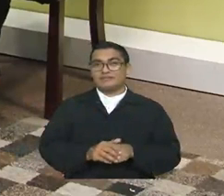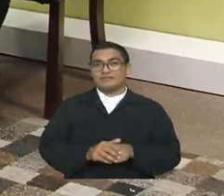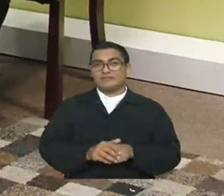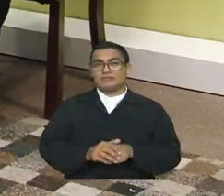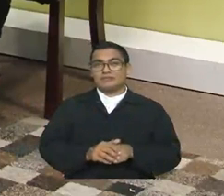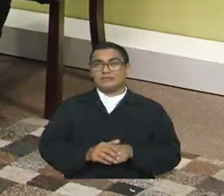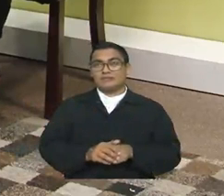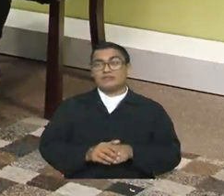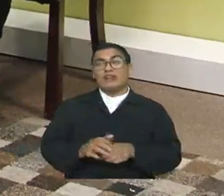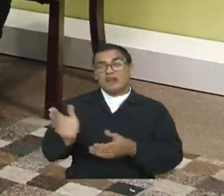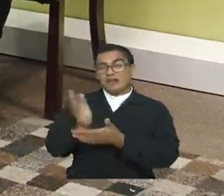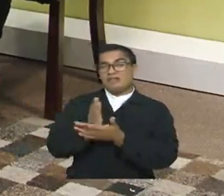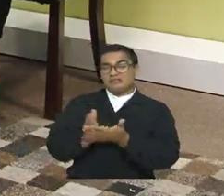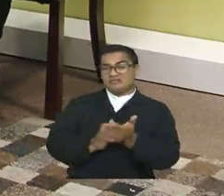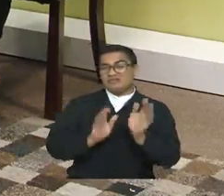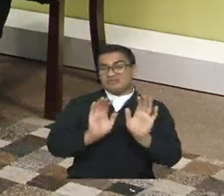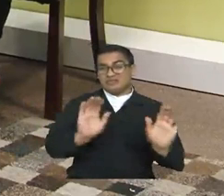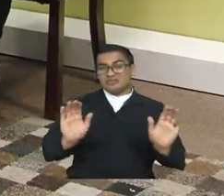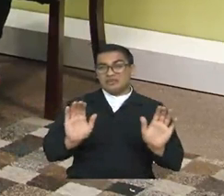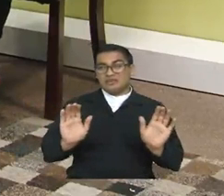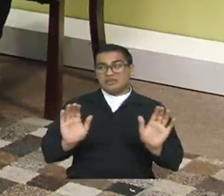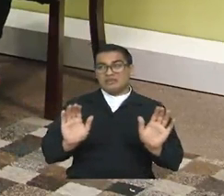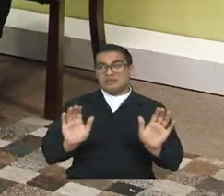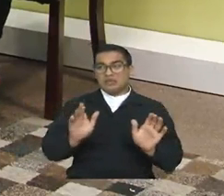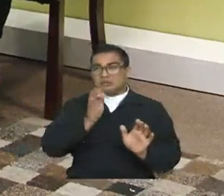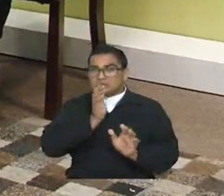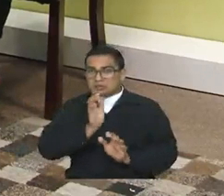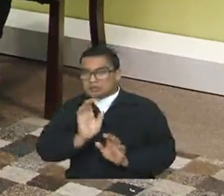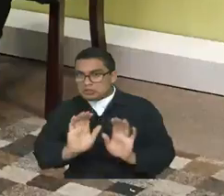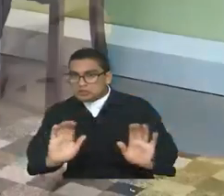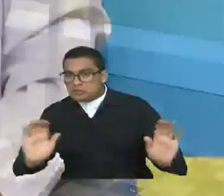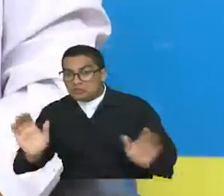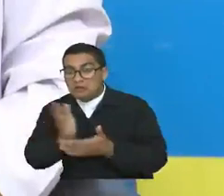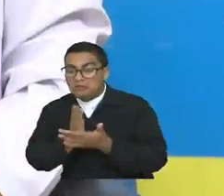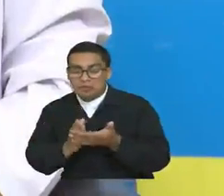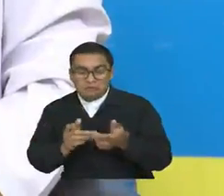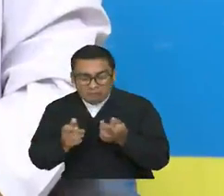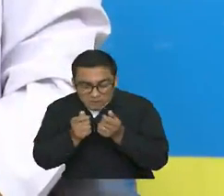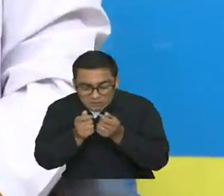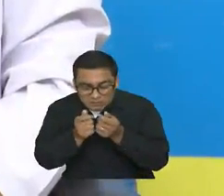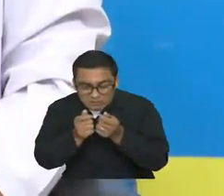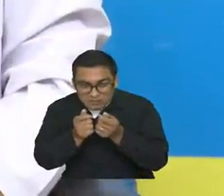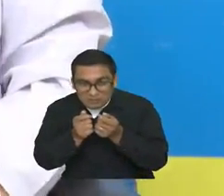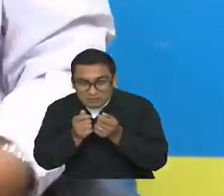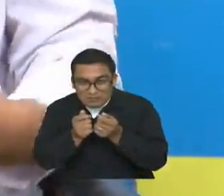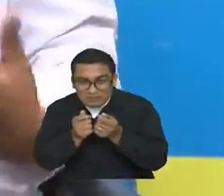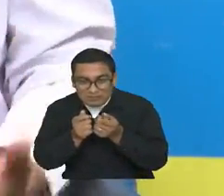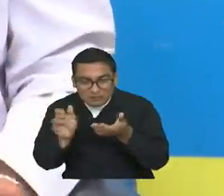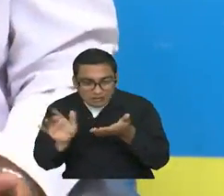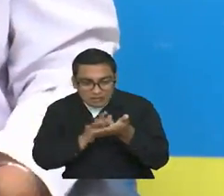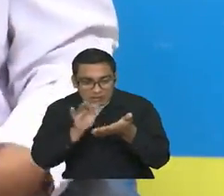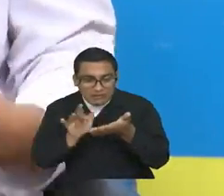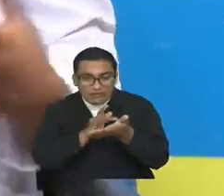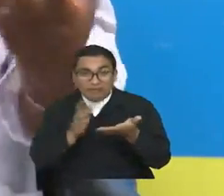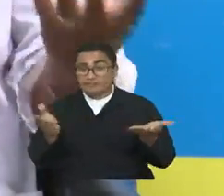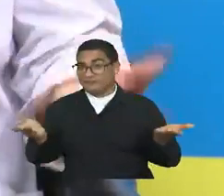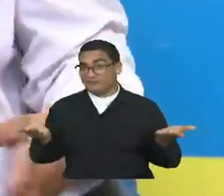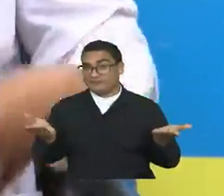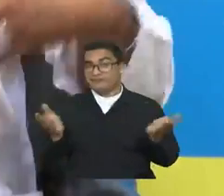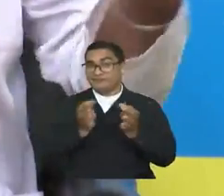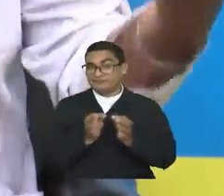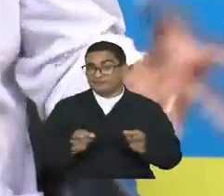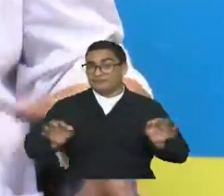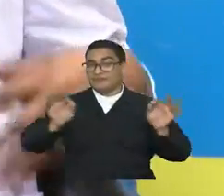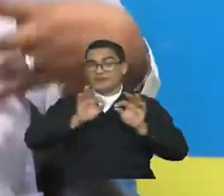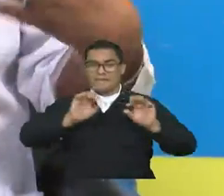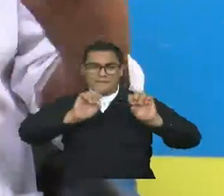algunos lugares todavía tienen esa costumbre esos muchachos. El empezar desde temprano o incluir a tu hijo, a tu